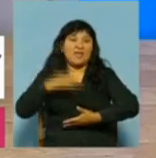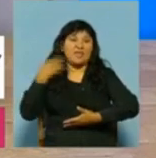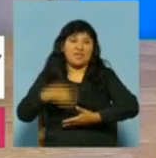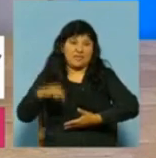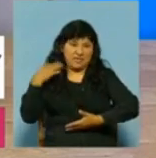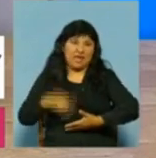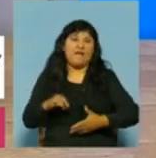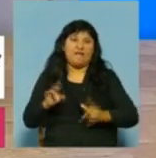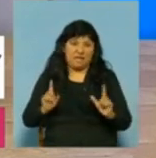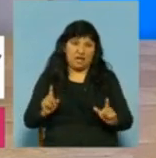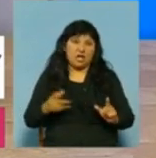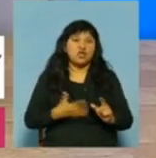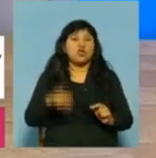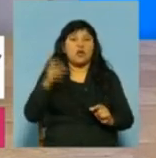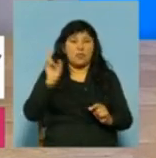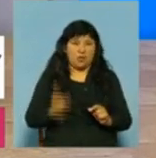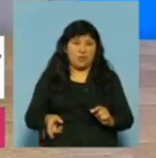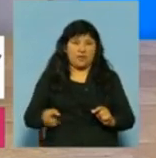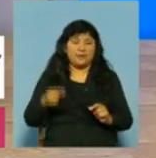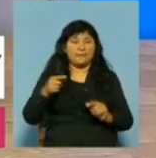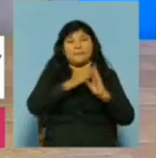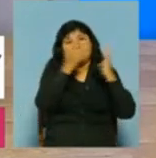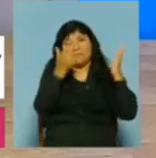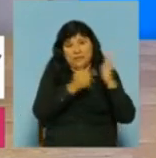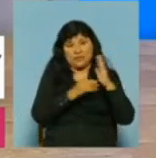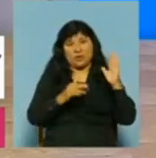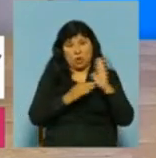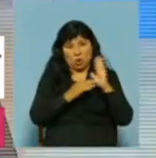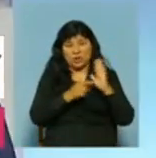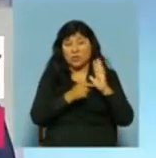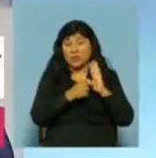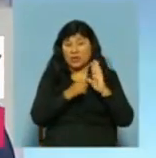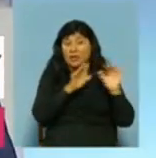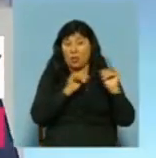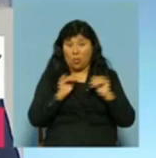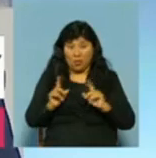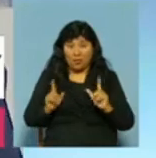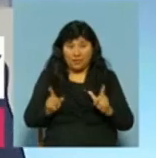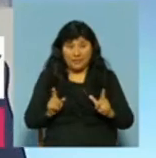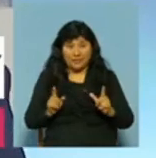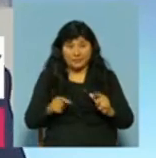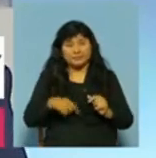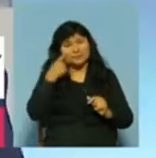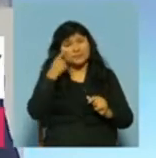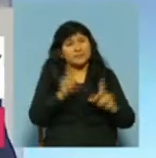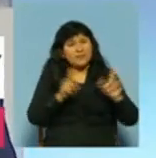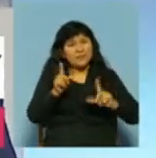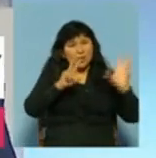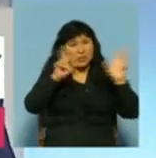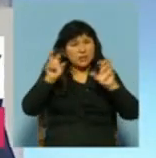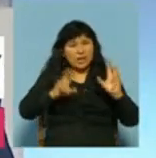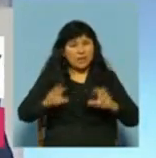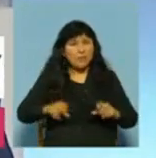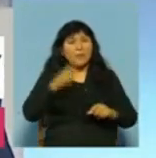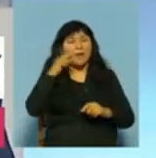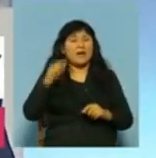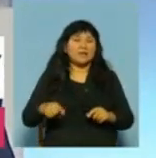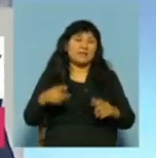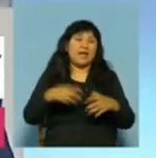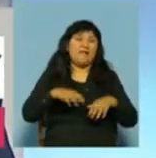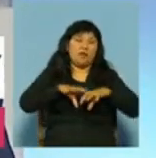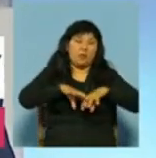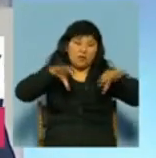y una propuesta está alineado con la constitución nacional para algunos es un tema que formó una grieta el tema del aborto